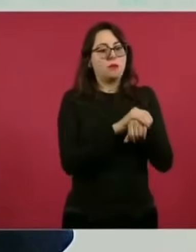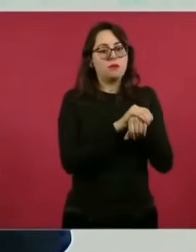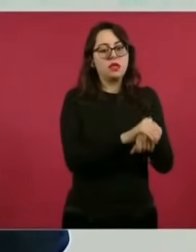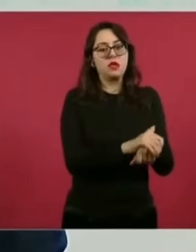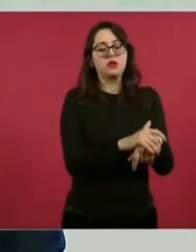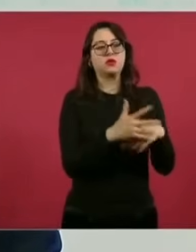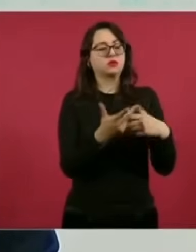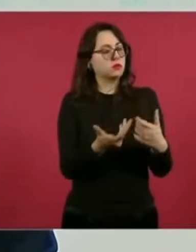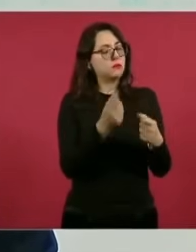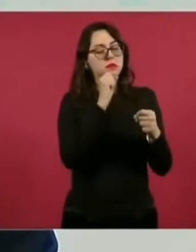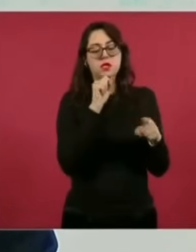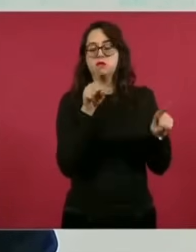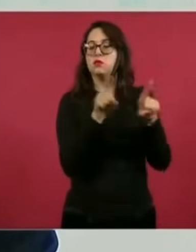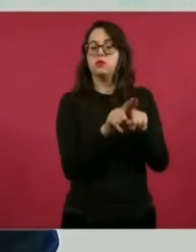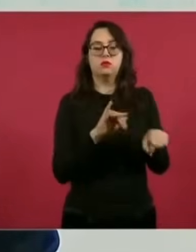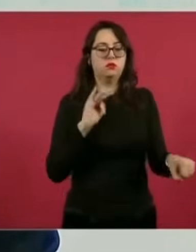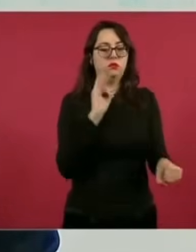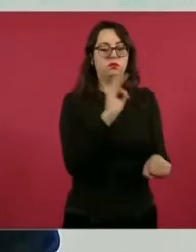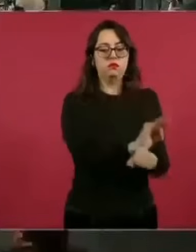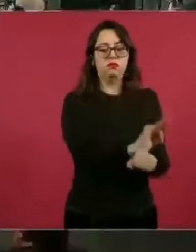de organizaciones.